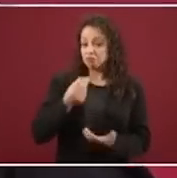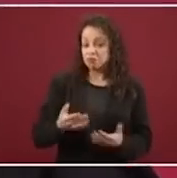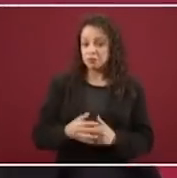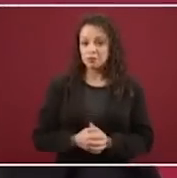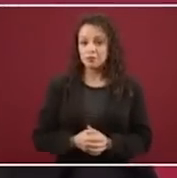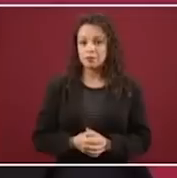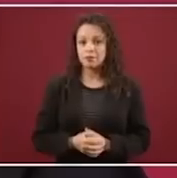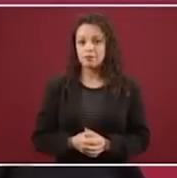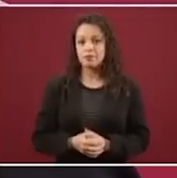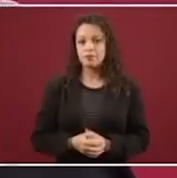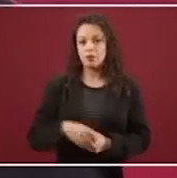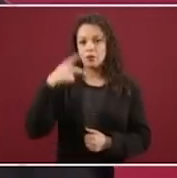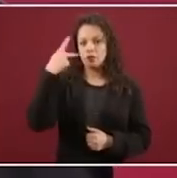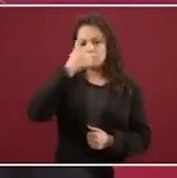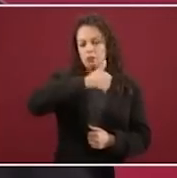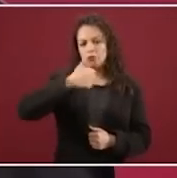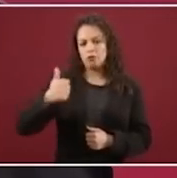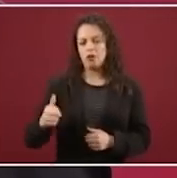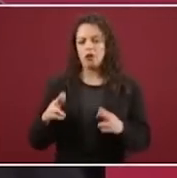la libertad religiosa,